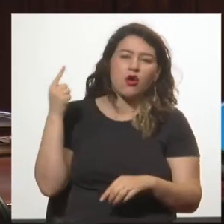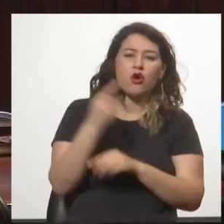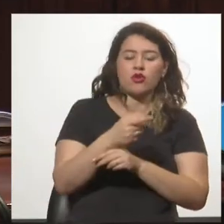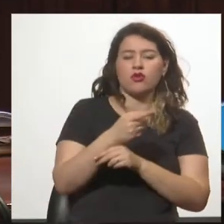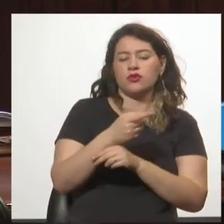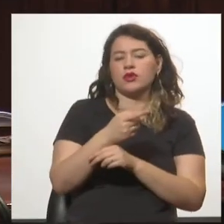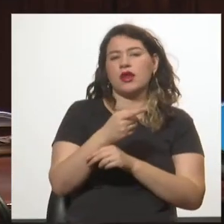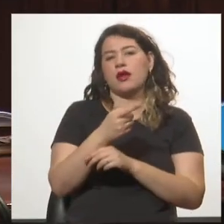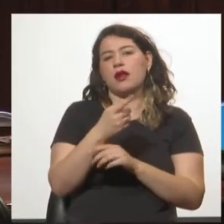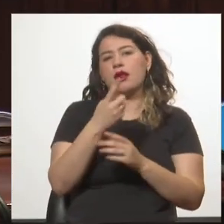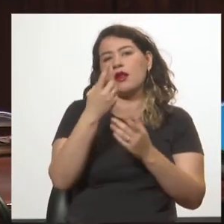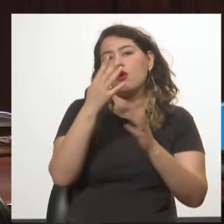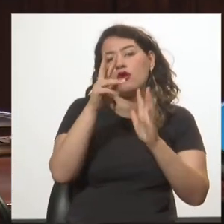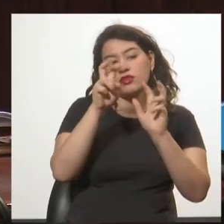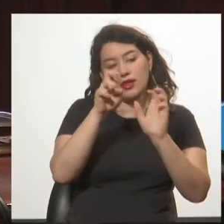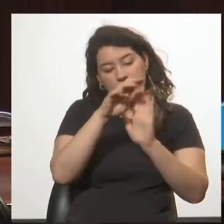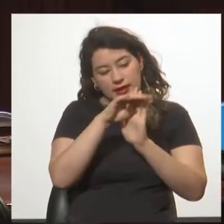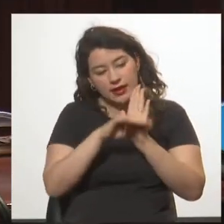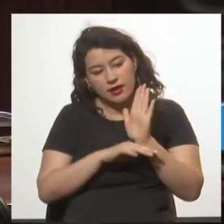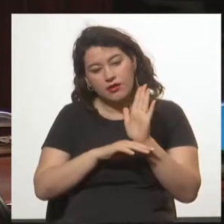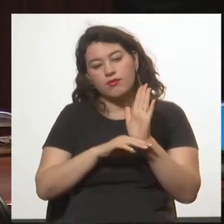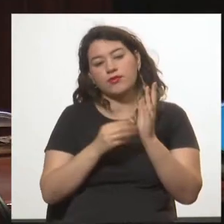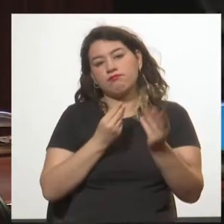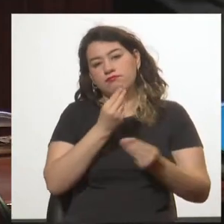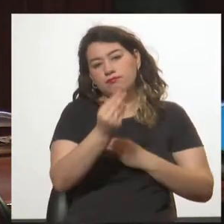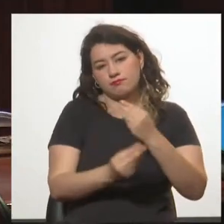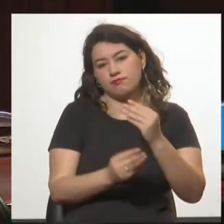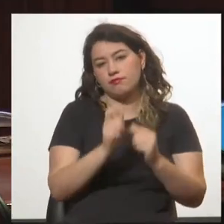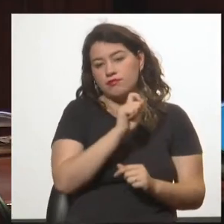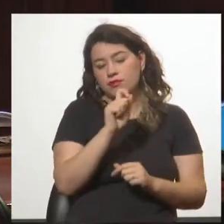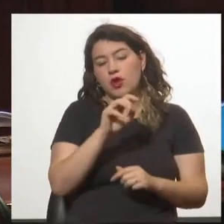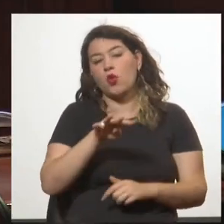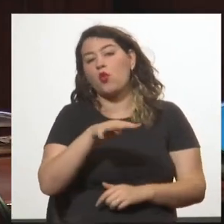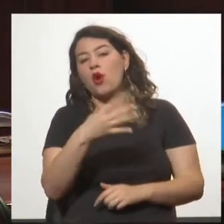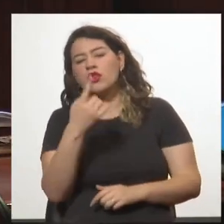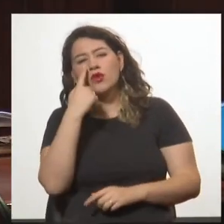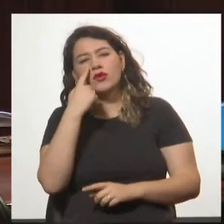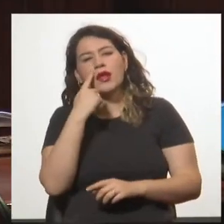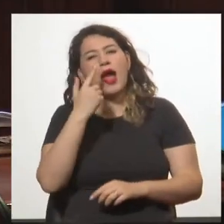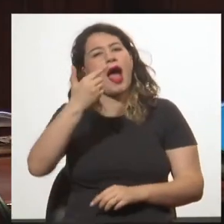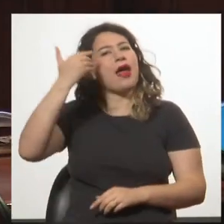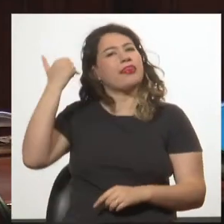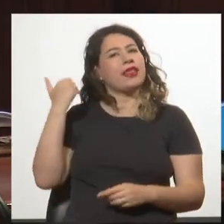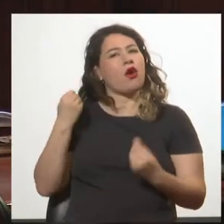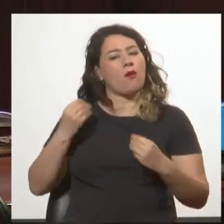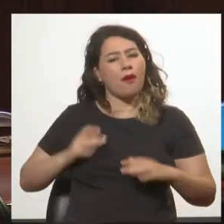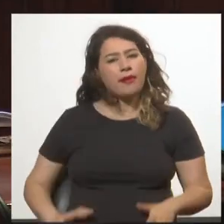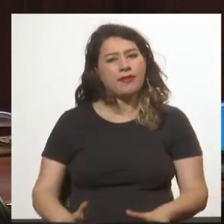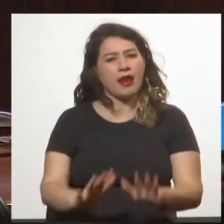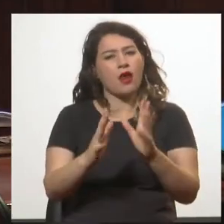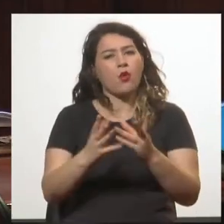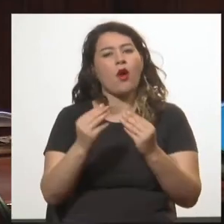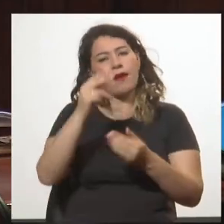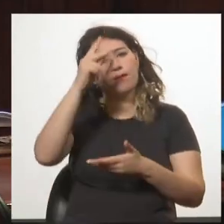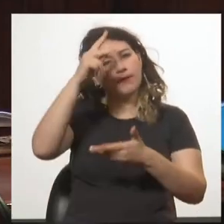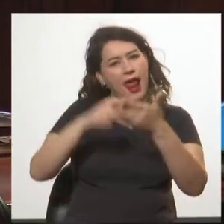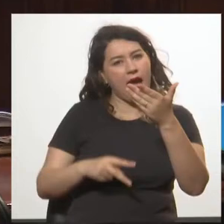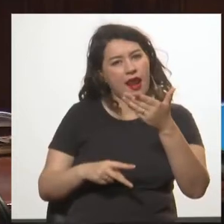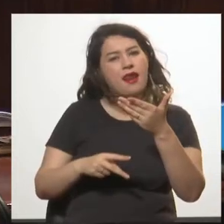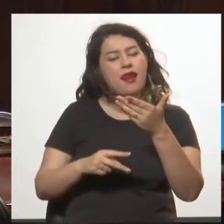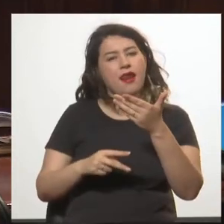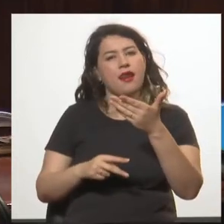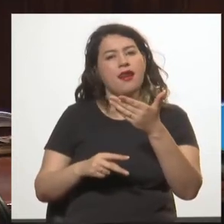cuarto conocer todos los procesos previos de plan de negocios mediante